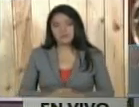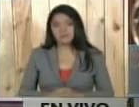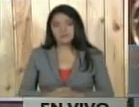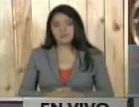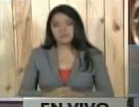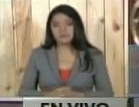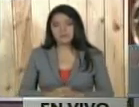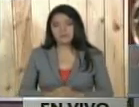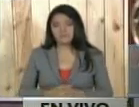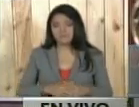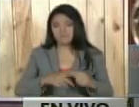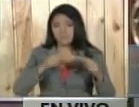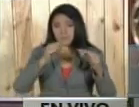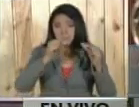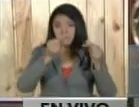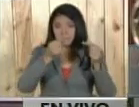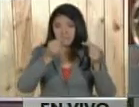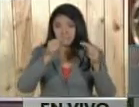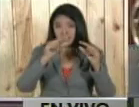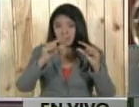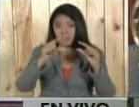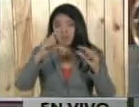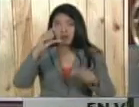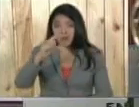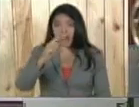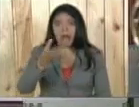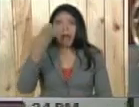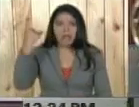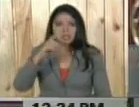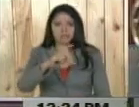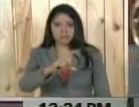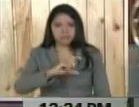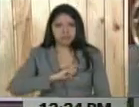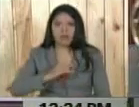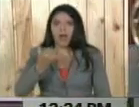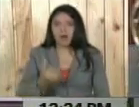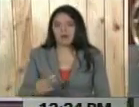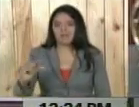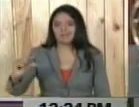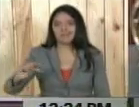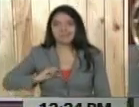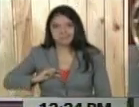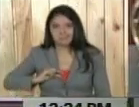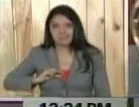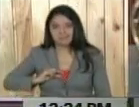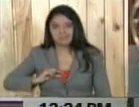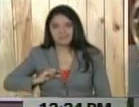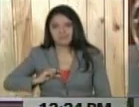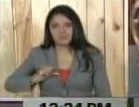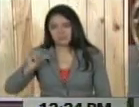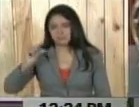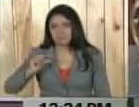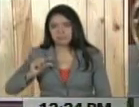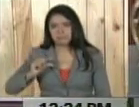prolongada y estrepitosa de los ingresos petroleros. Yo le decía a la Ayatola